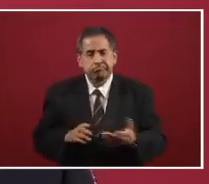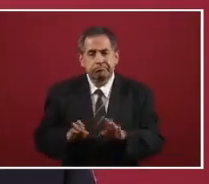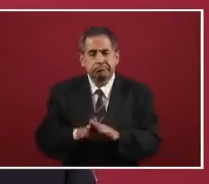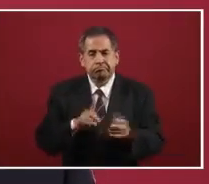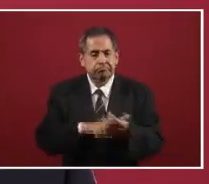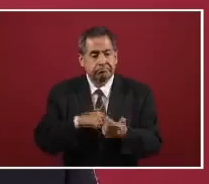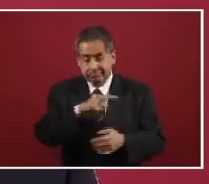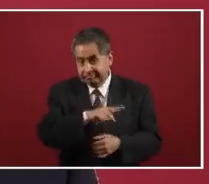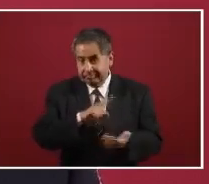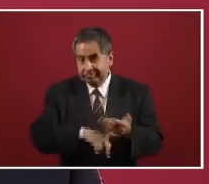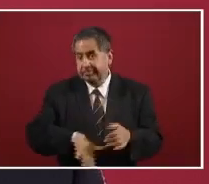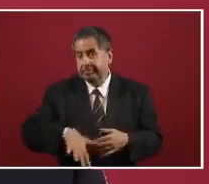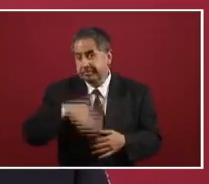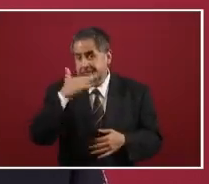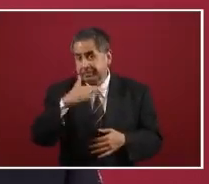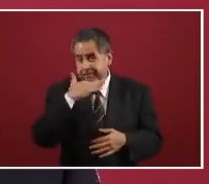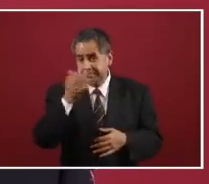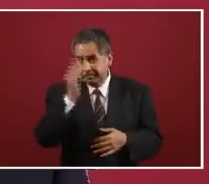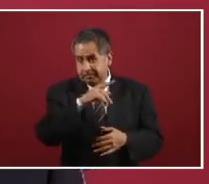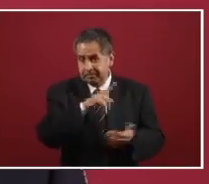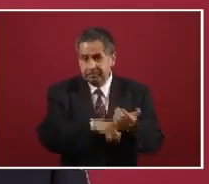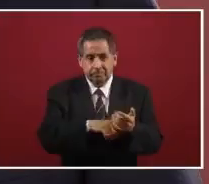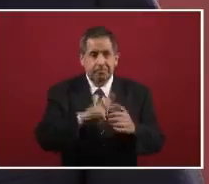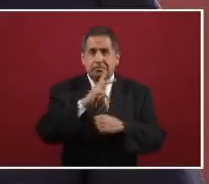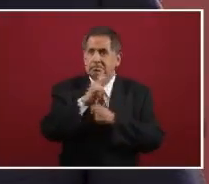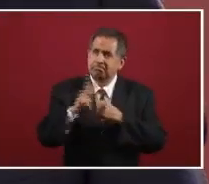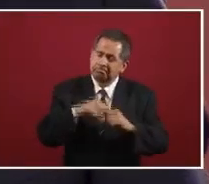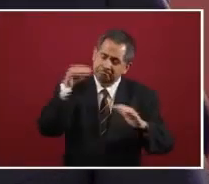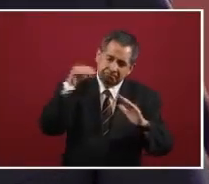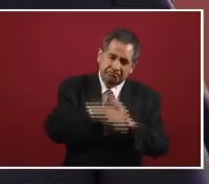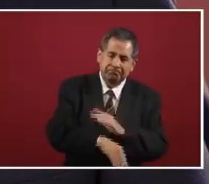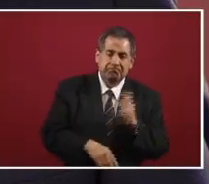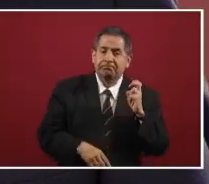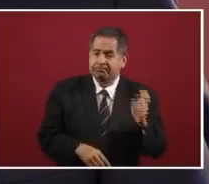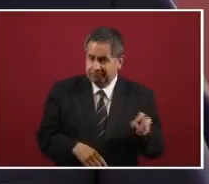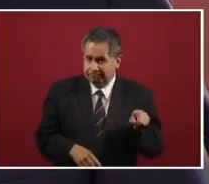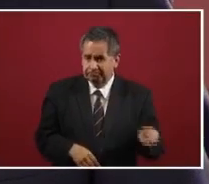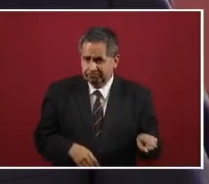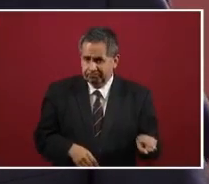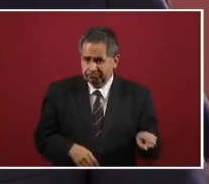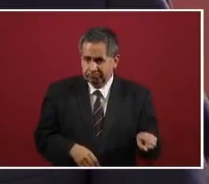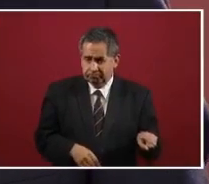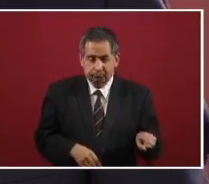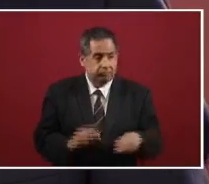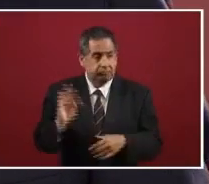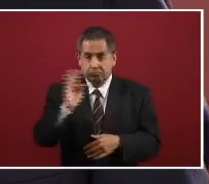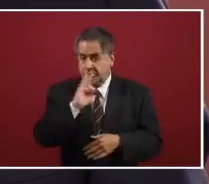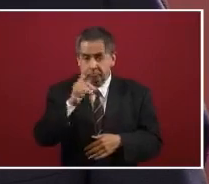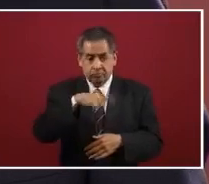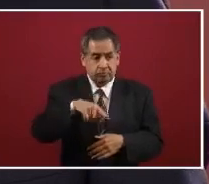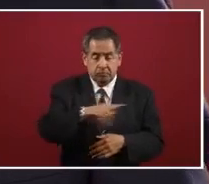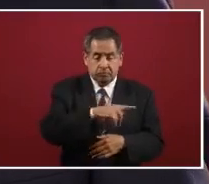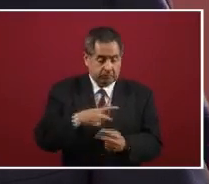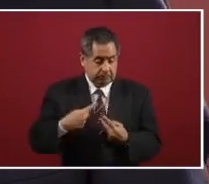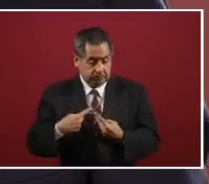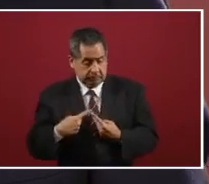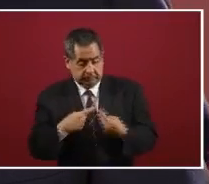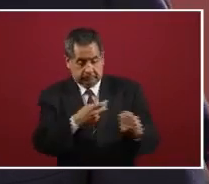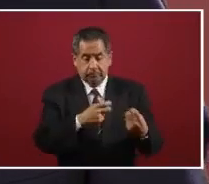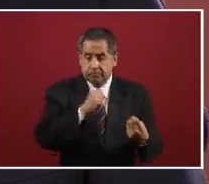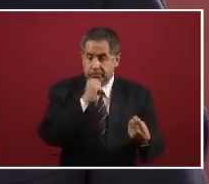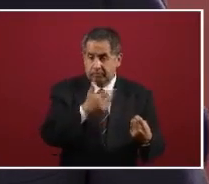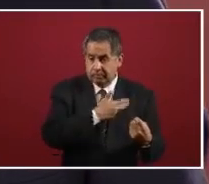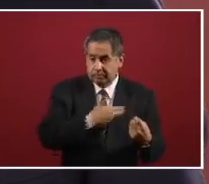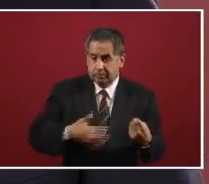por ese fraude hundieron al país. Si no se hubiese llevado a cabo